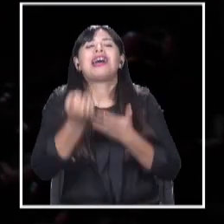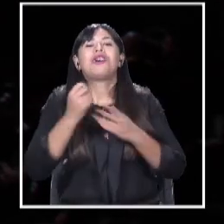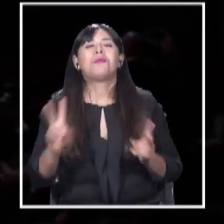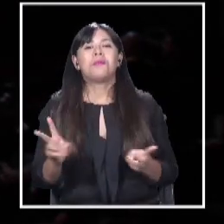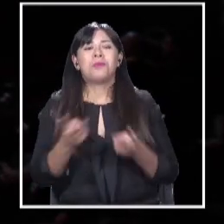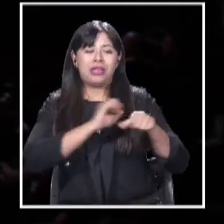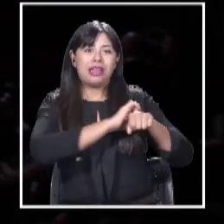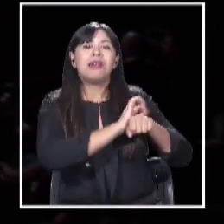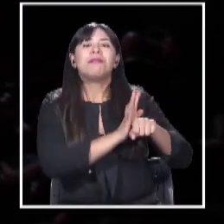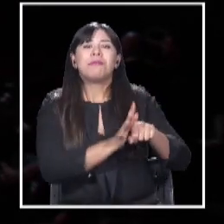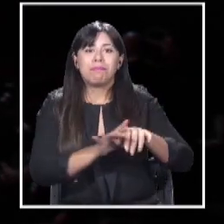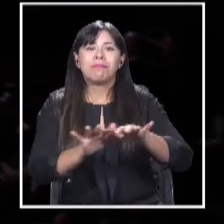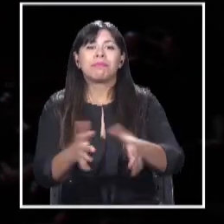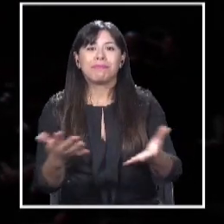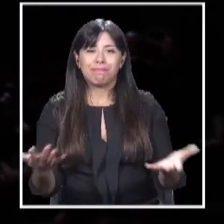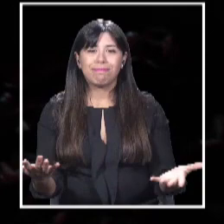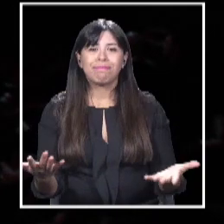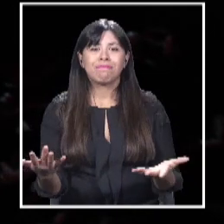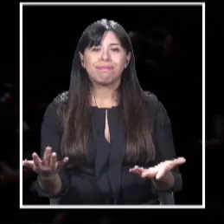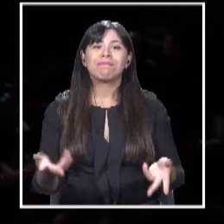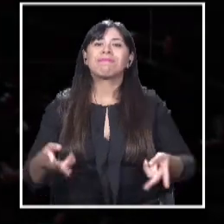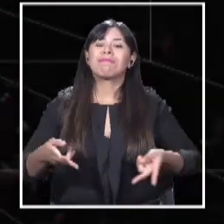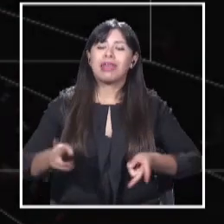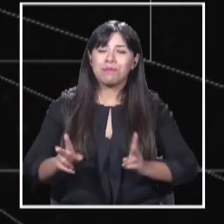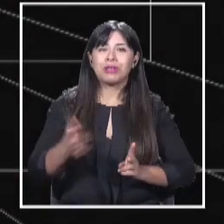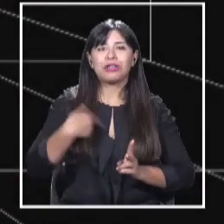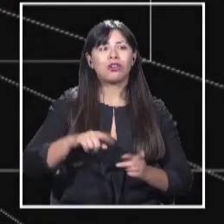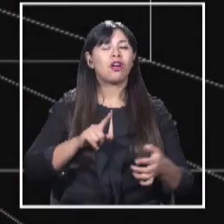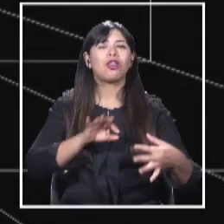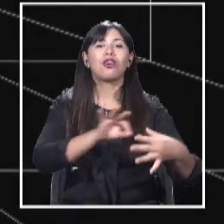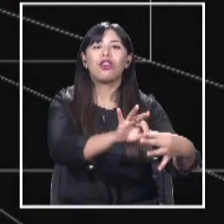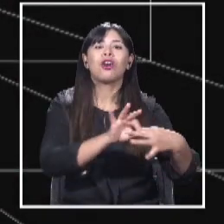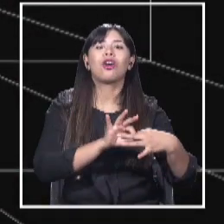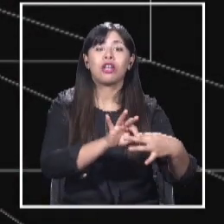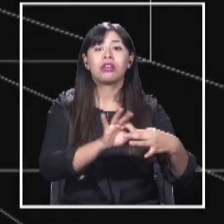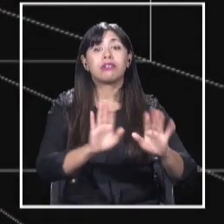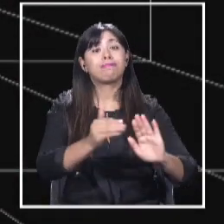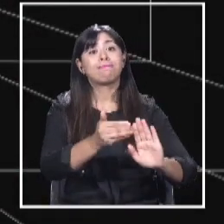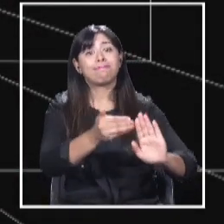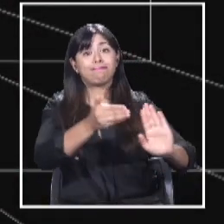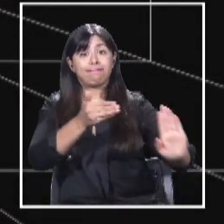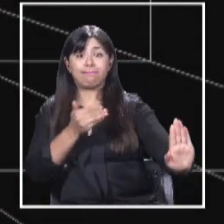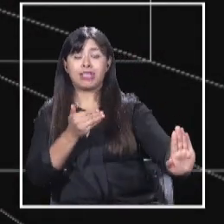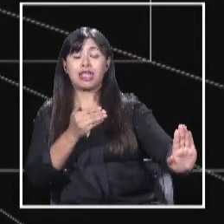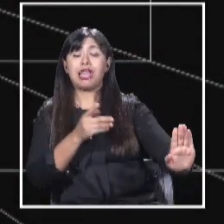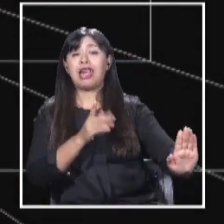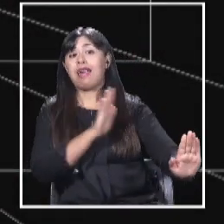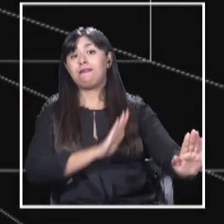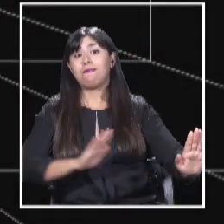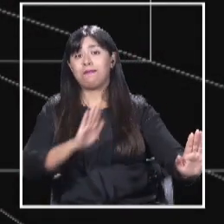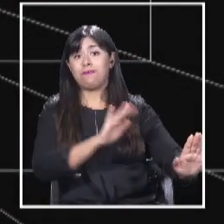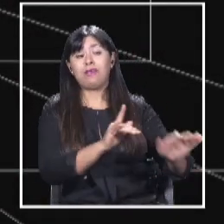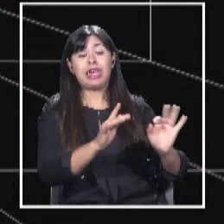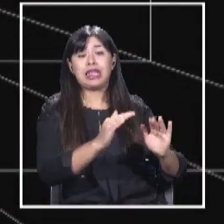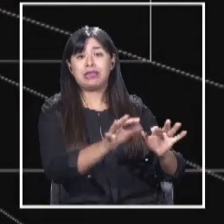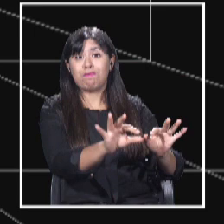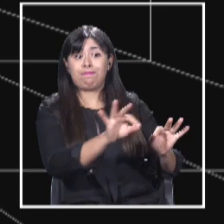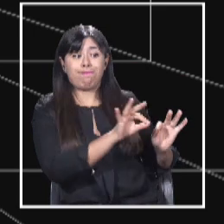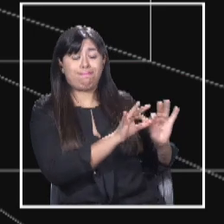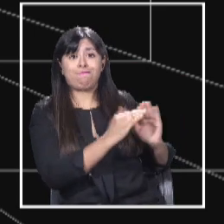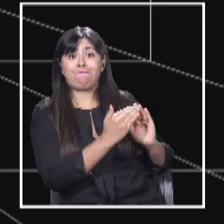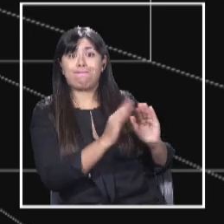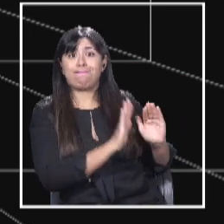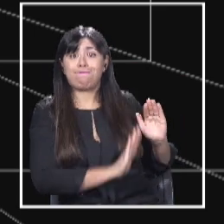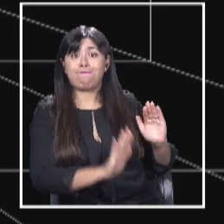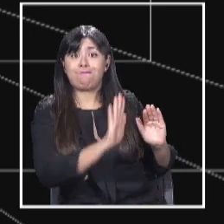la pandemia y nos permitió de alguna manera estar conectados a pesar de la separación obligatoria, ¿no? Realmente, si queríamos,